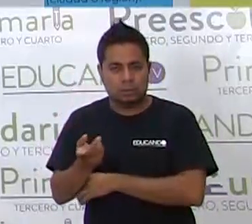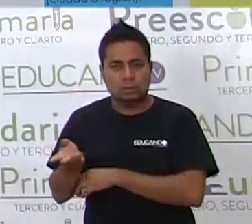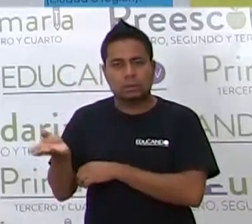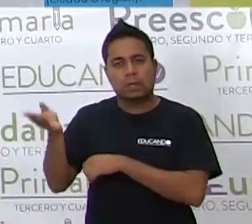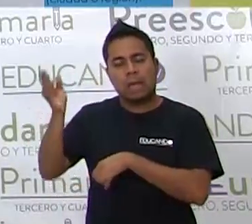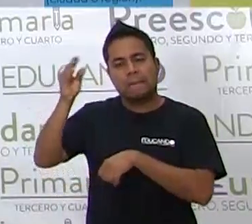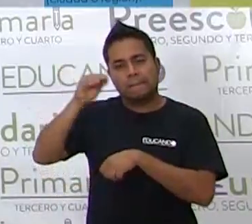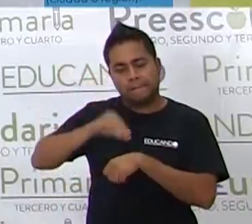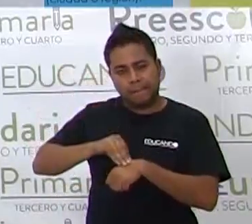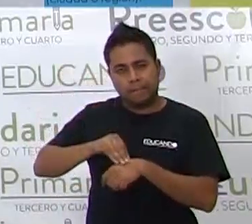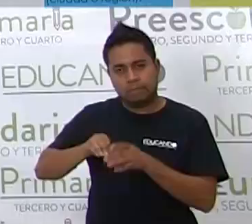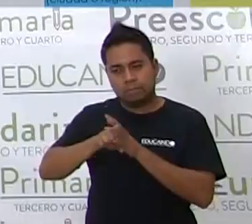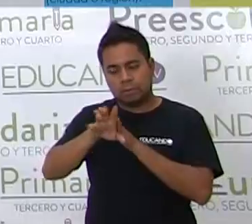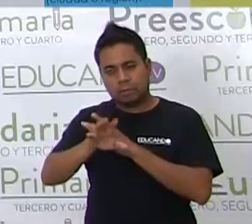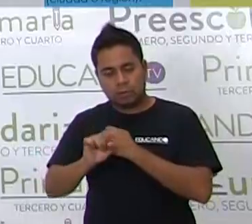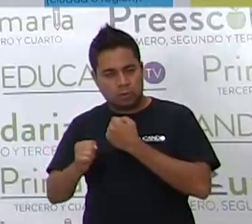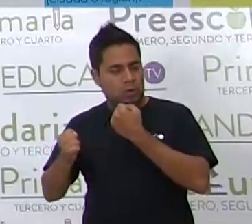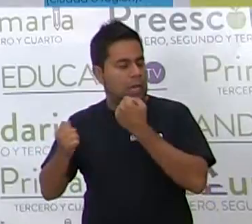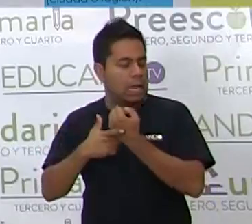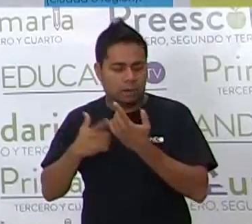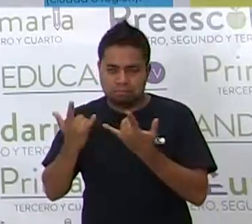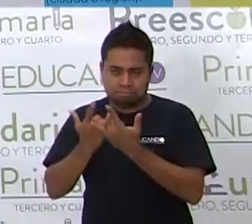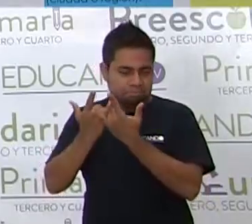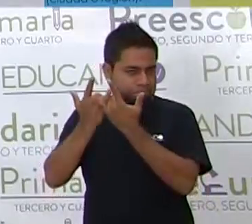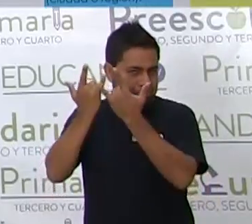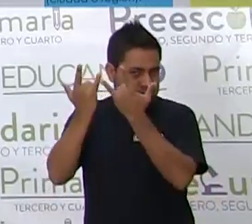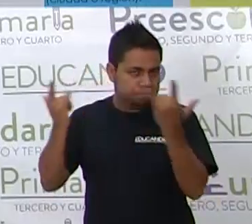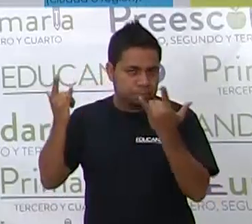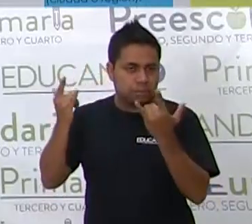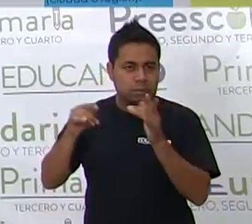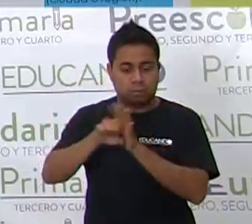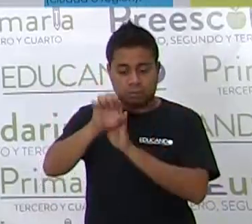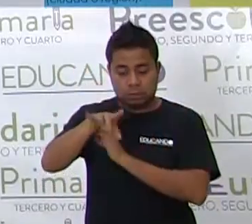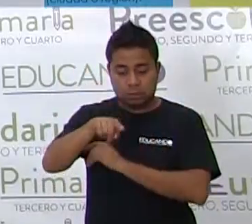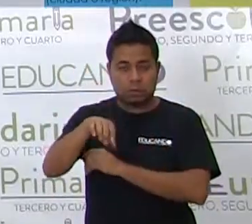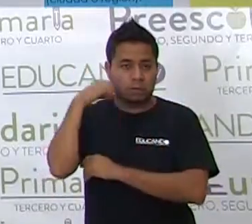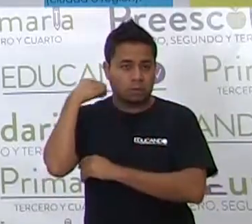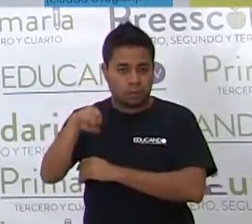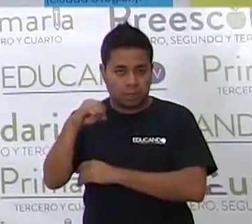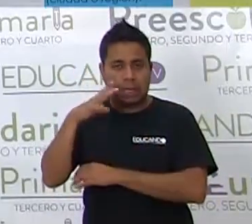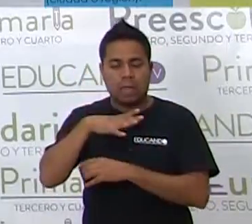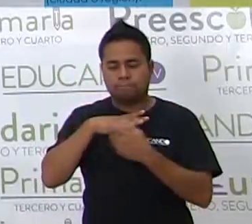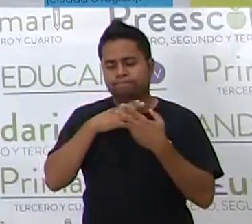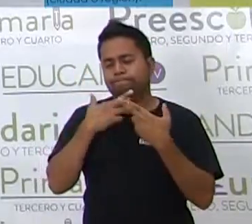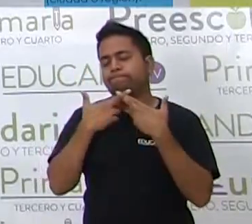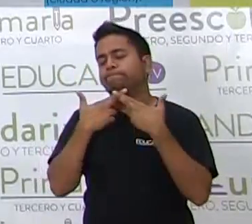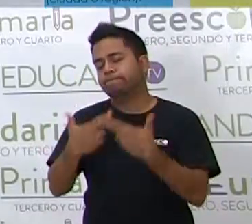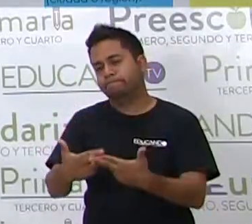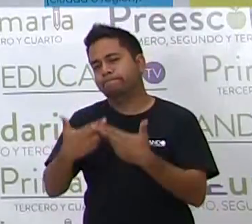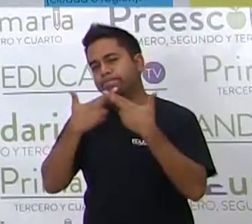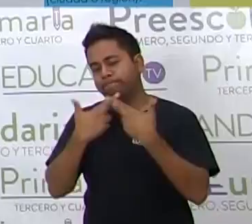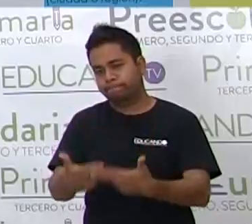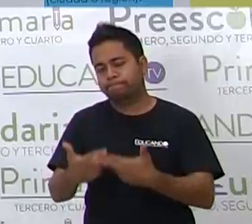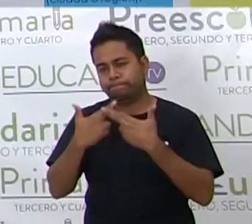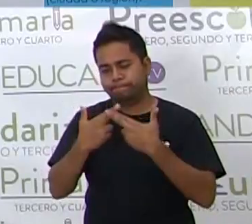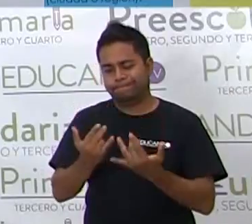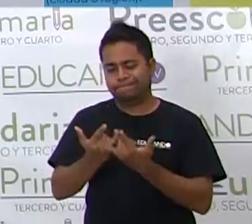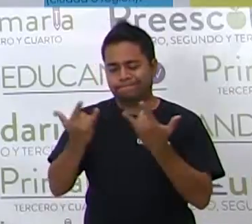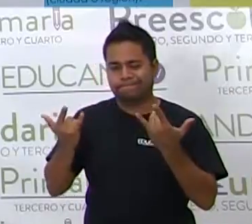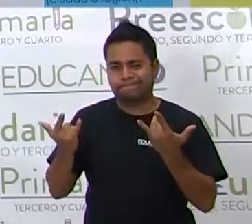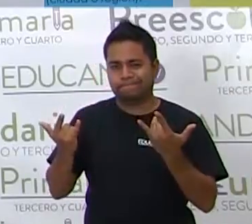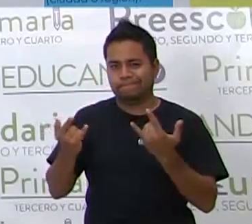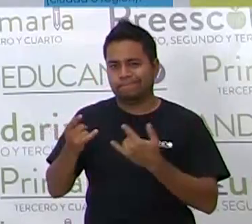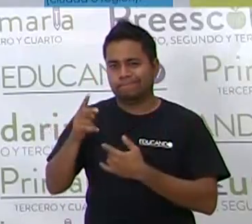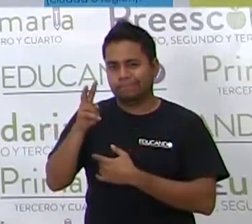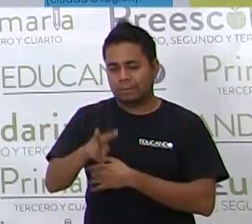hecho de alguna leyenda. Aquí en Oaxaca existen muchísimas leyendas de corte histórico,